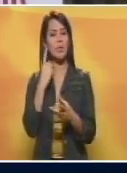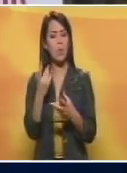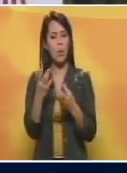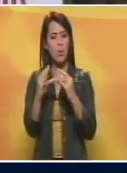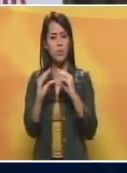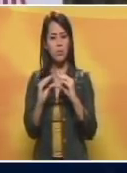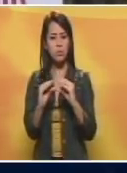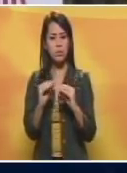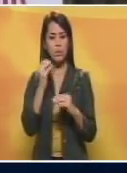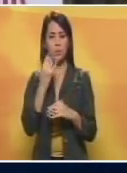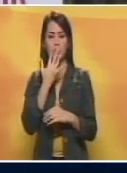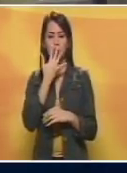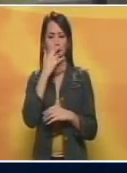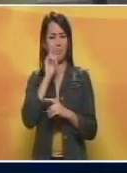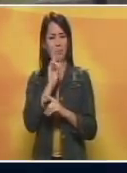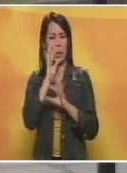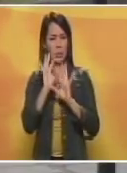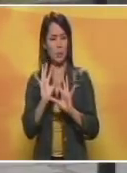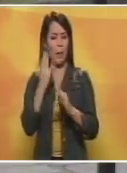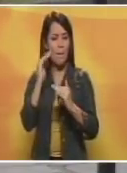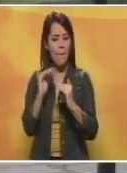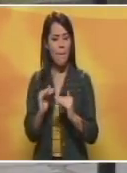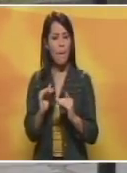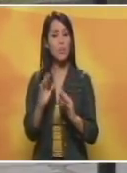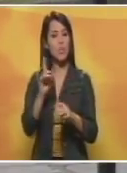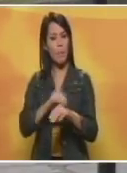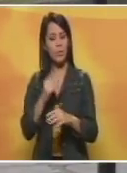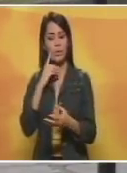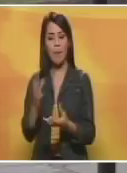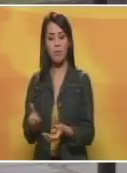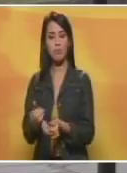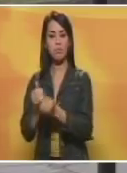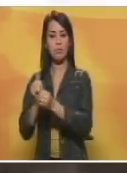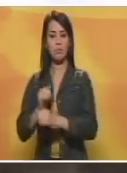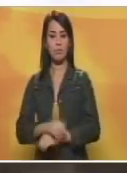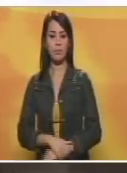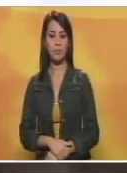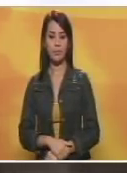minimizar los olores y luego esta es recogida para crear fertilizantes